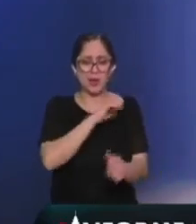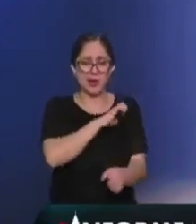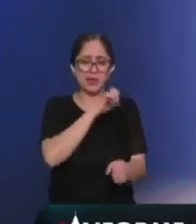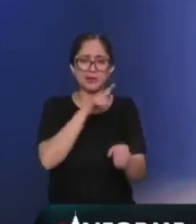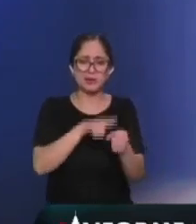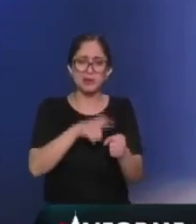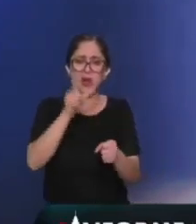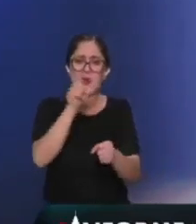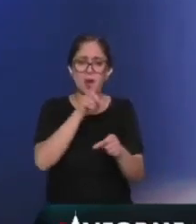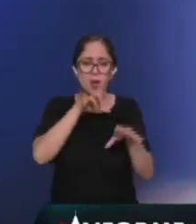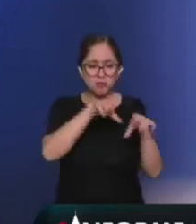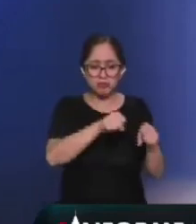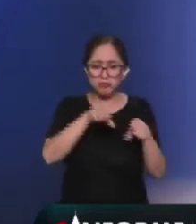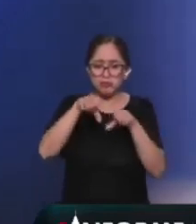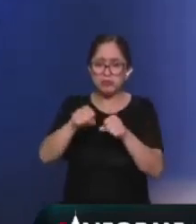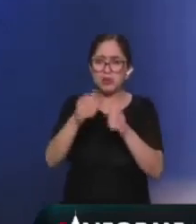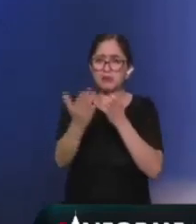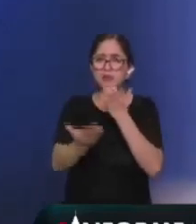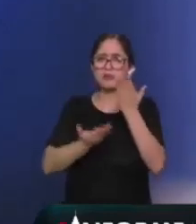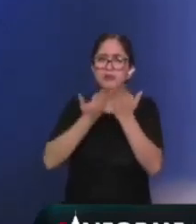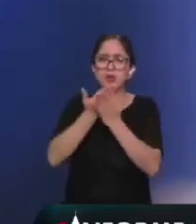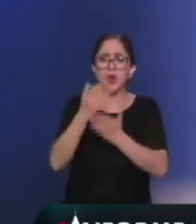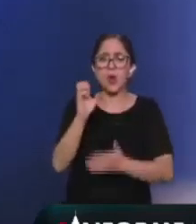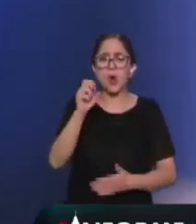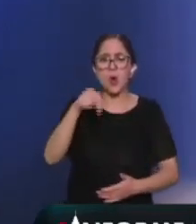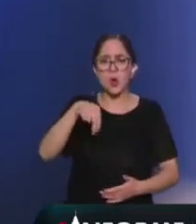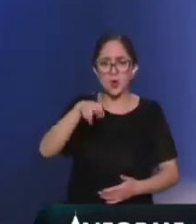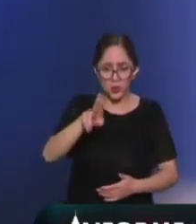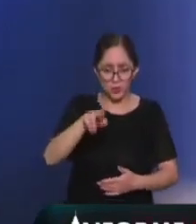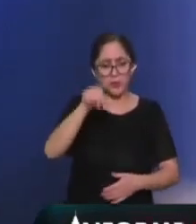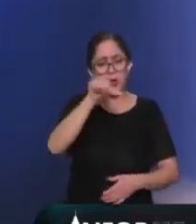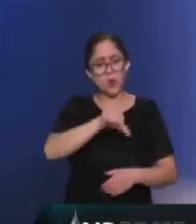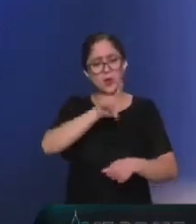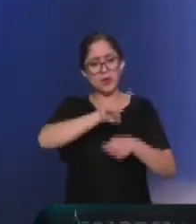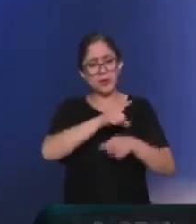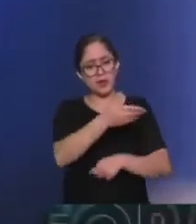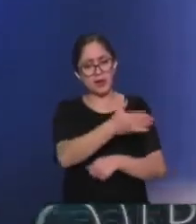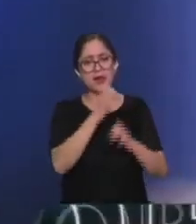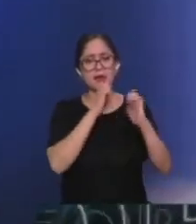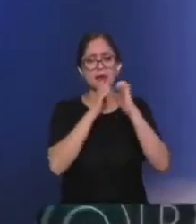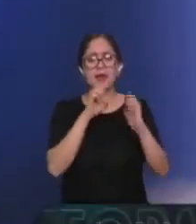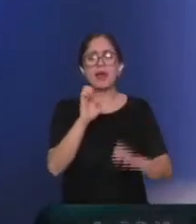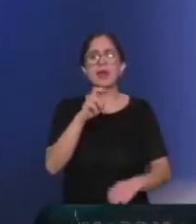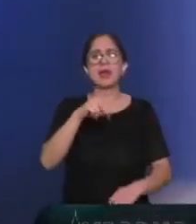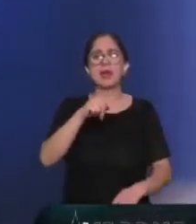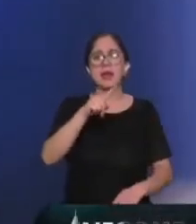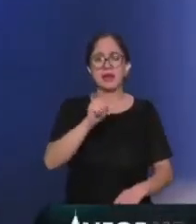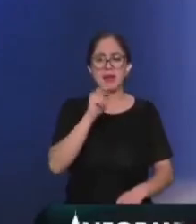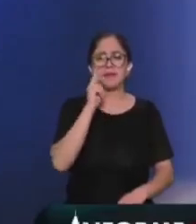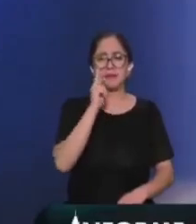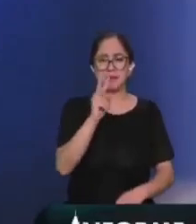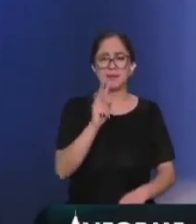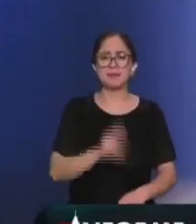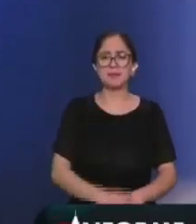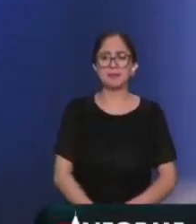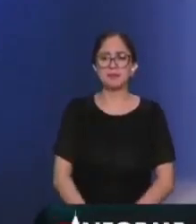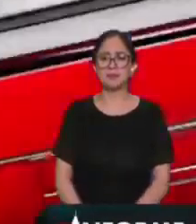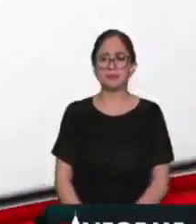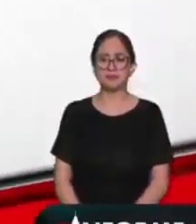detenciones arbitrarias de la ONU. Esto es parte de lo que nos contó doña Enriqueta sobre todo este proceso. Vamos a ver.